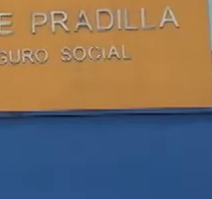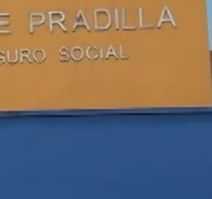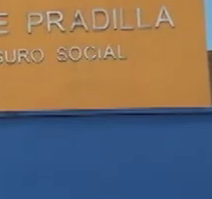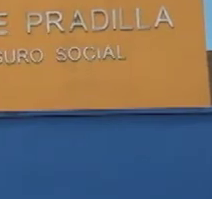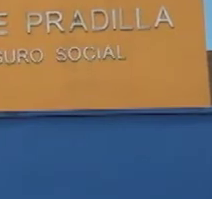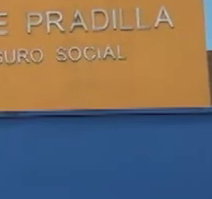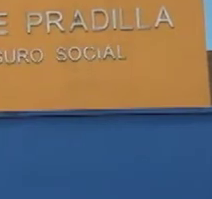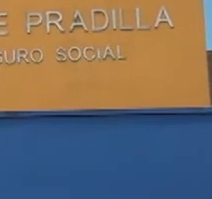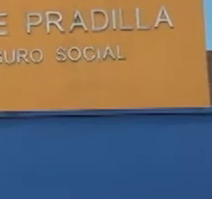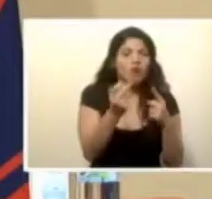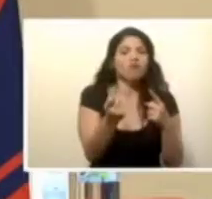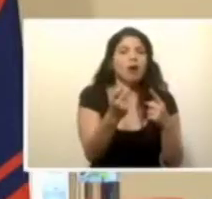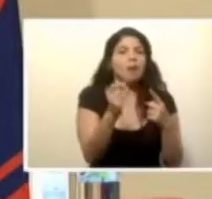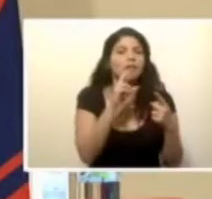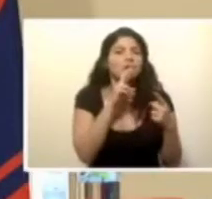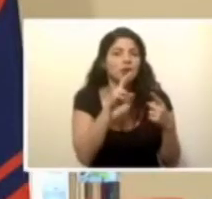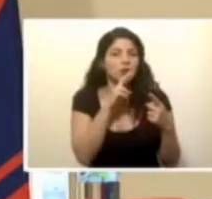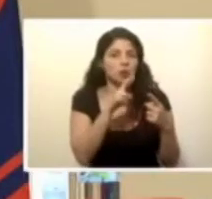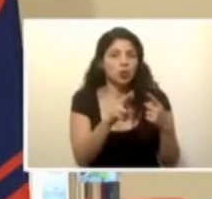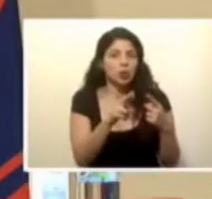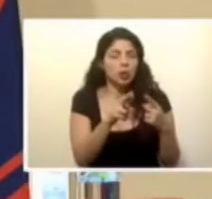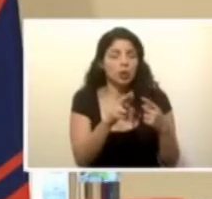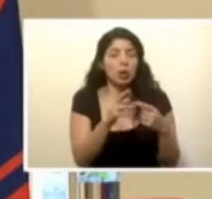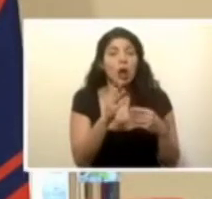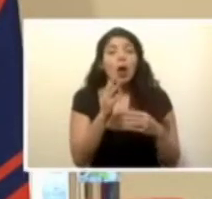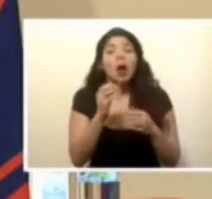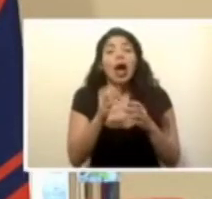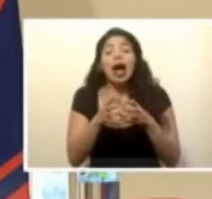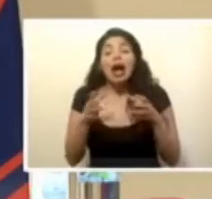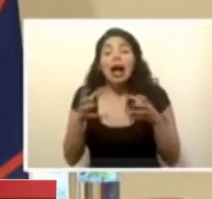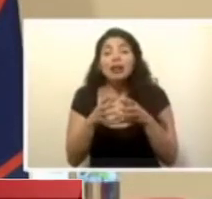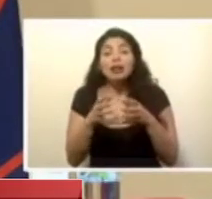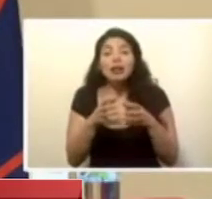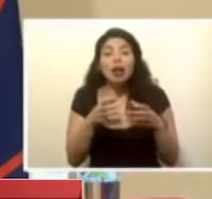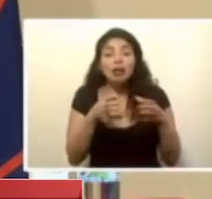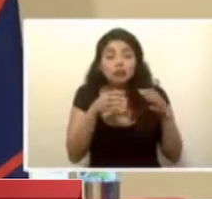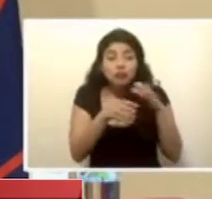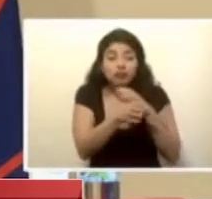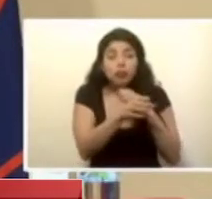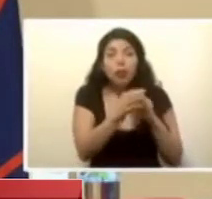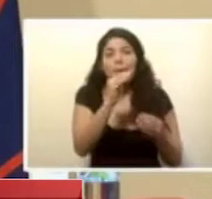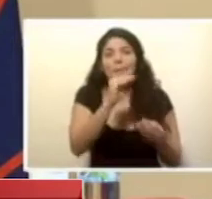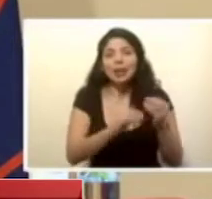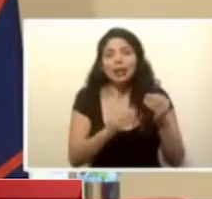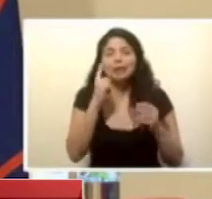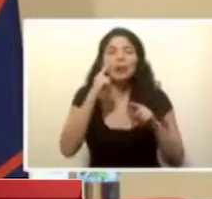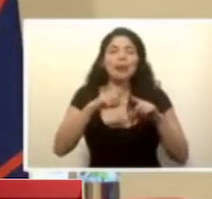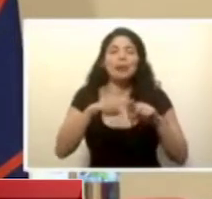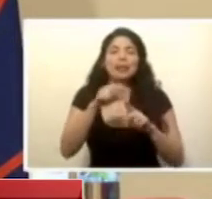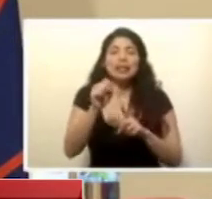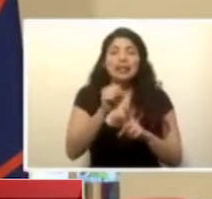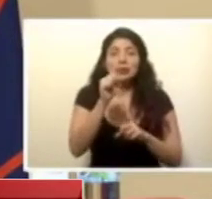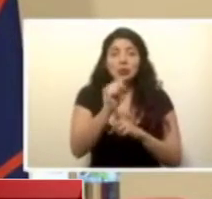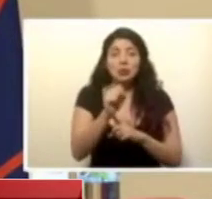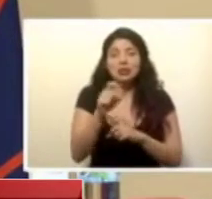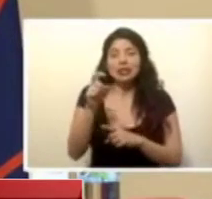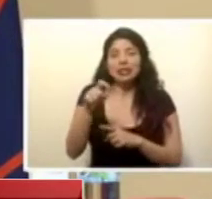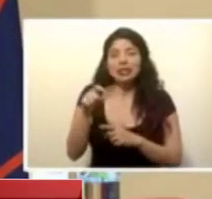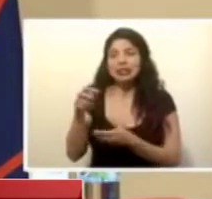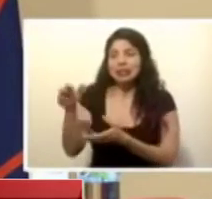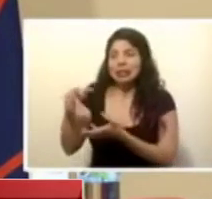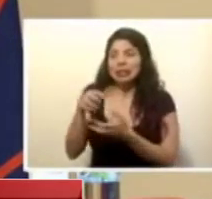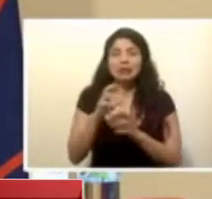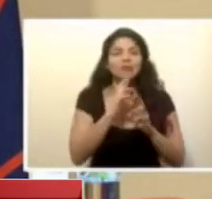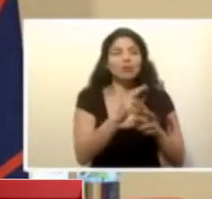Con resultados más rápidos, aunque sean de menor volumen, y eso es porque en ciertas situaciones se requiere esa